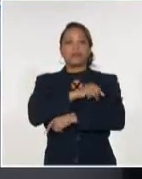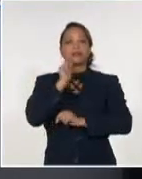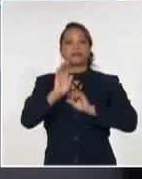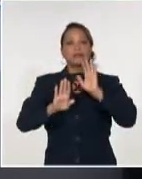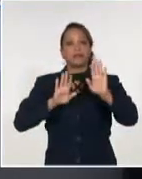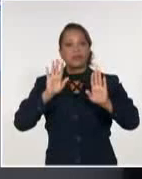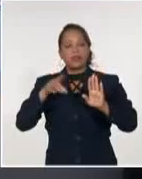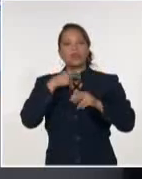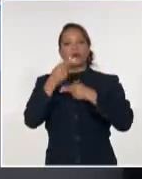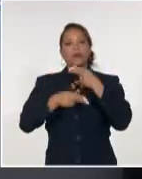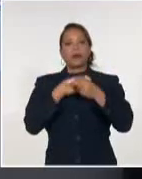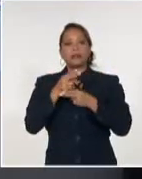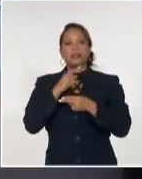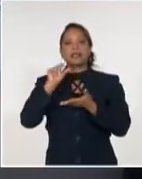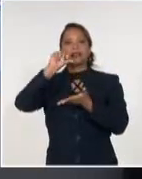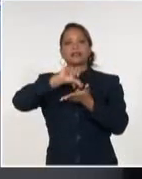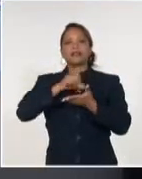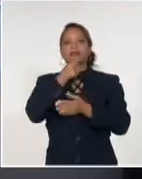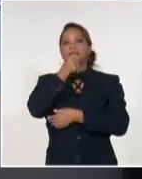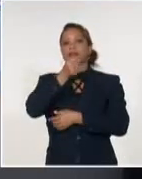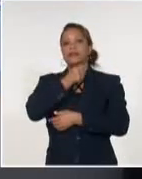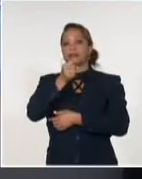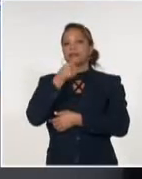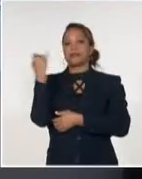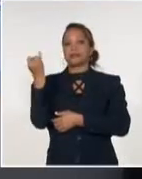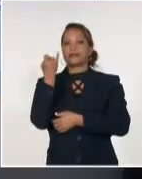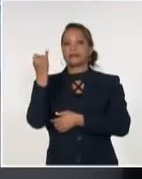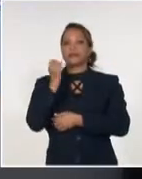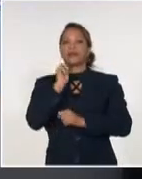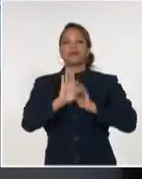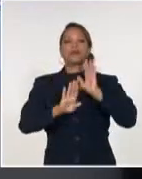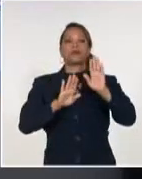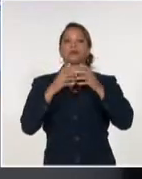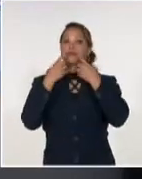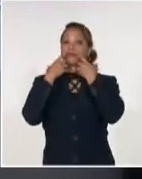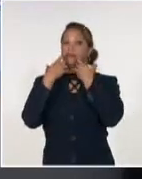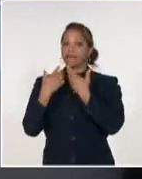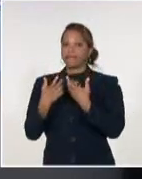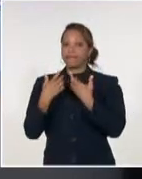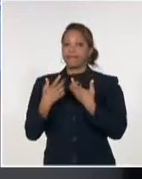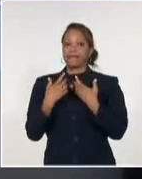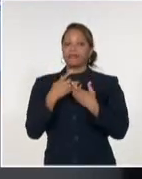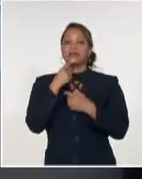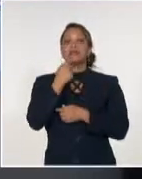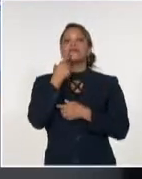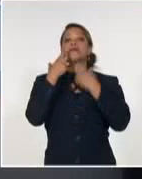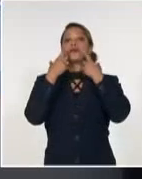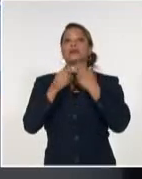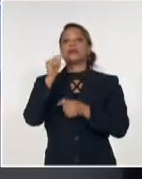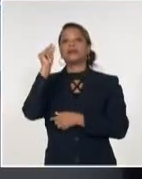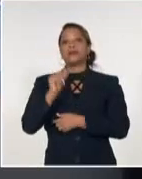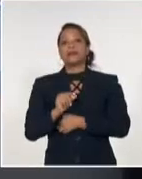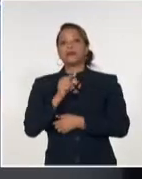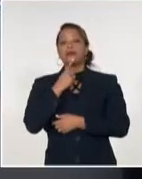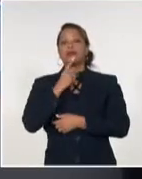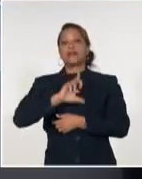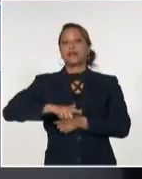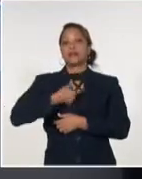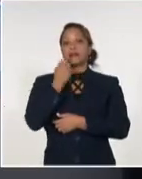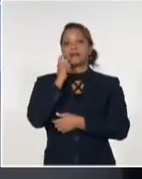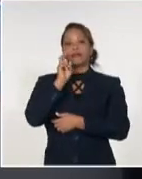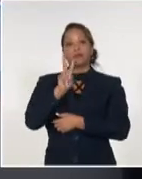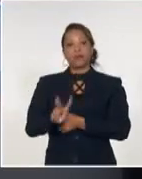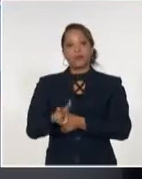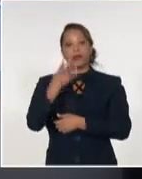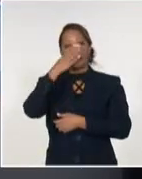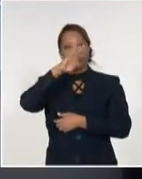de Prensa Internacional. Una exposición de altísimo nivel con importantes figuras de las artes visuales cubanas